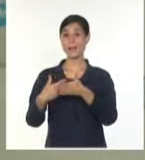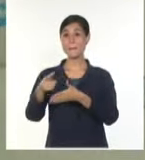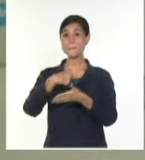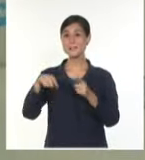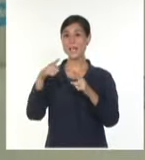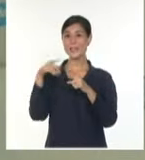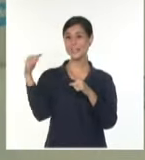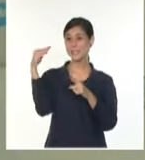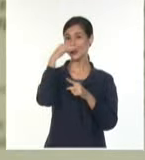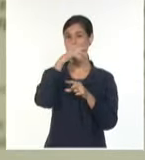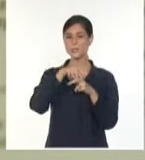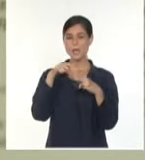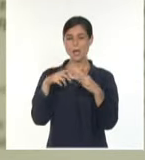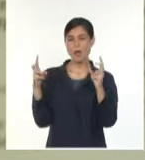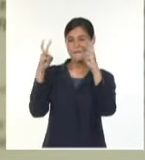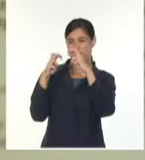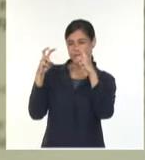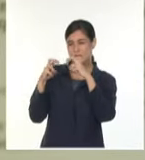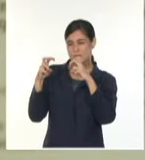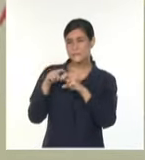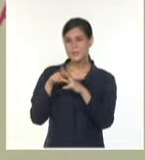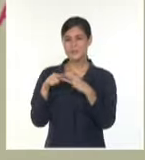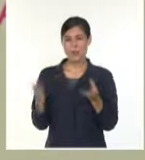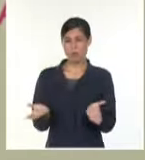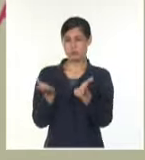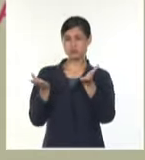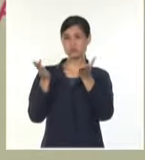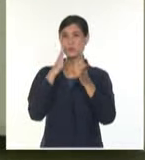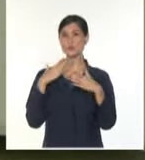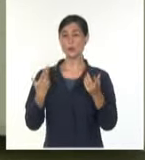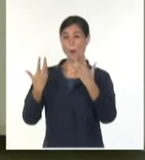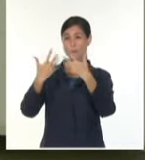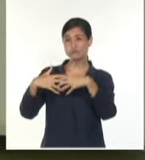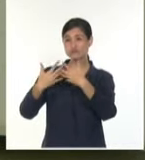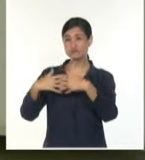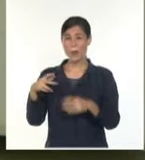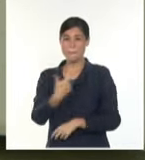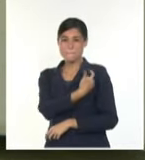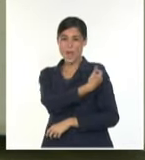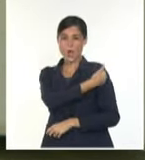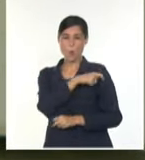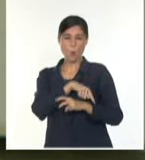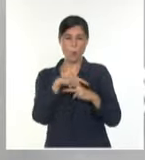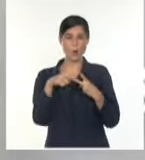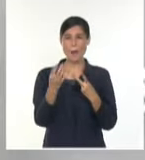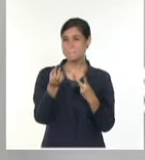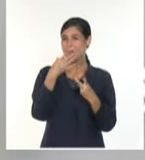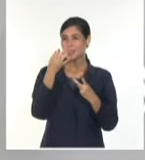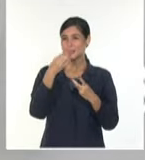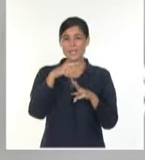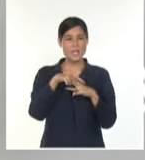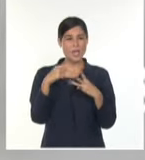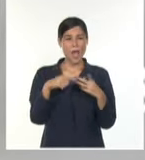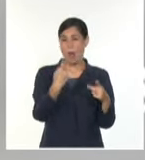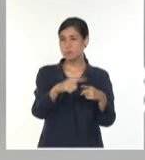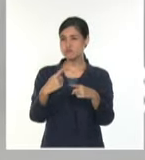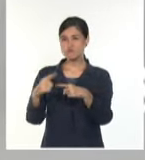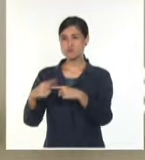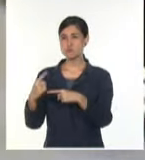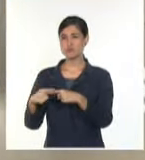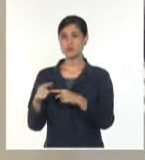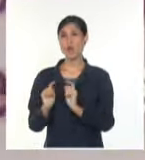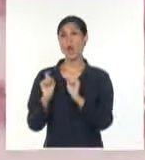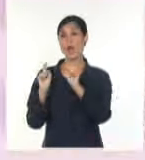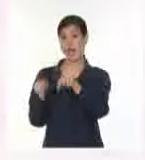a la investigación, desarrollo, producción y comercialización de vacunas y productos biotecnológicos innovadores. Este